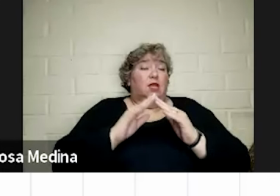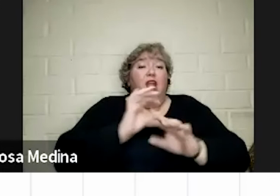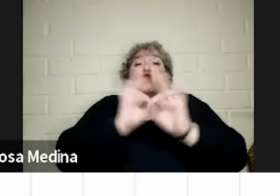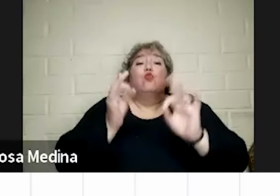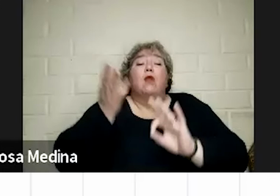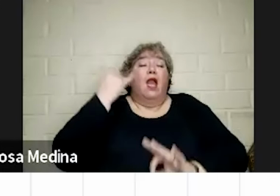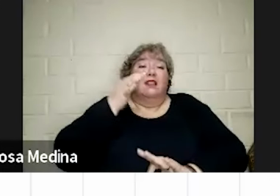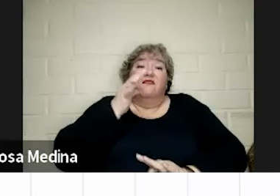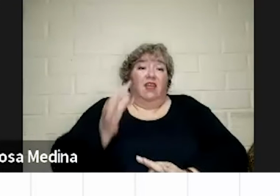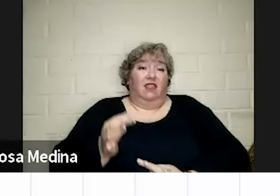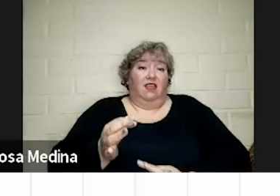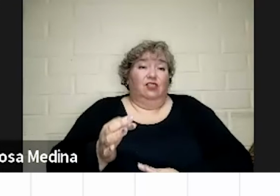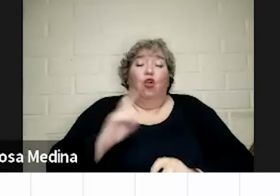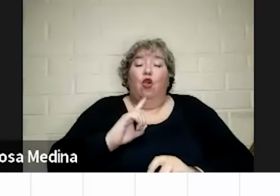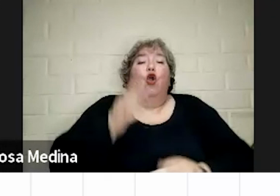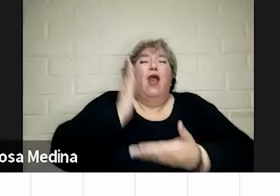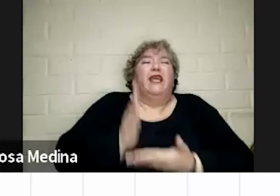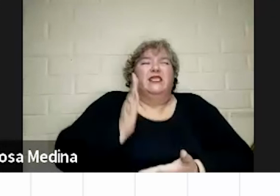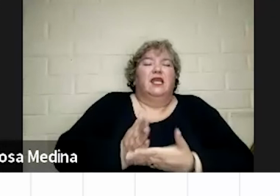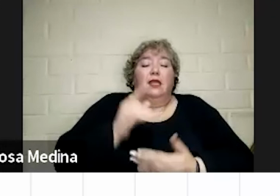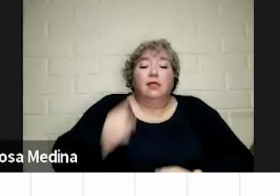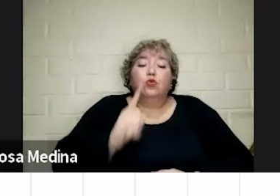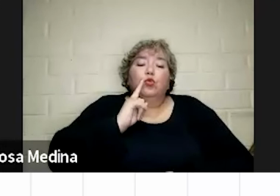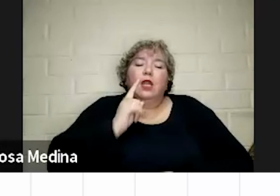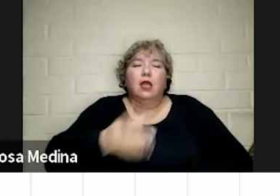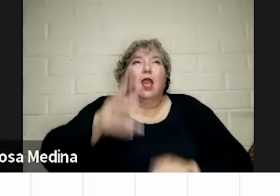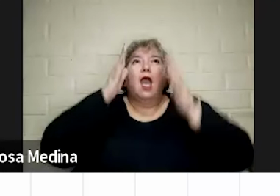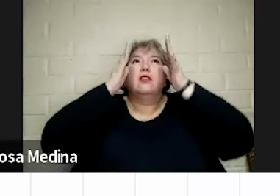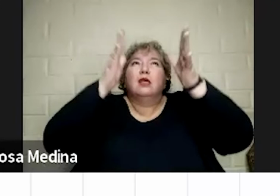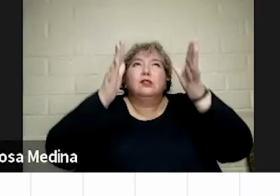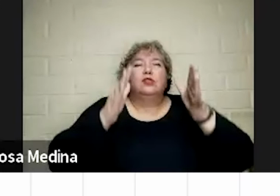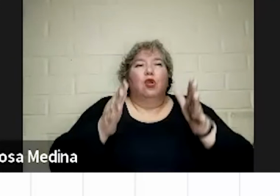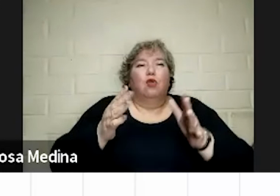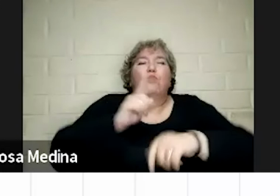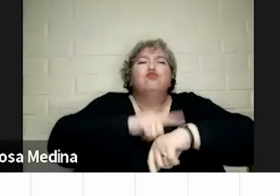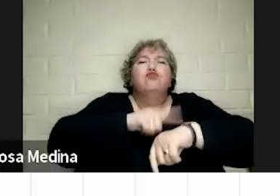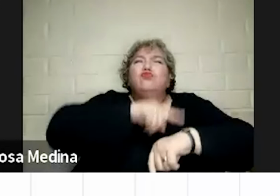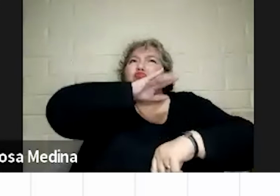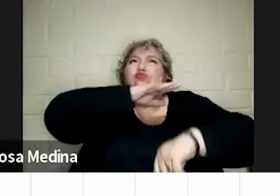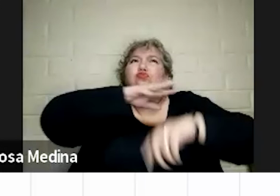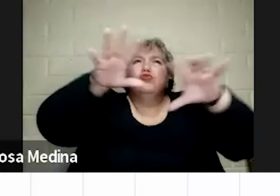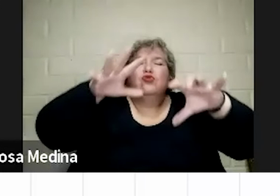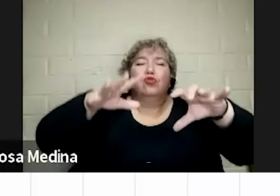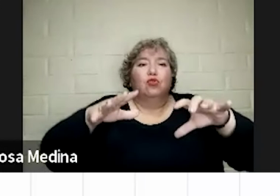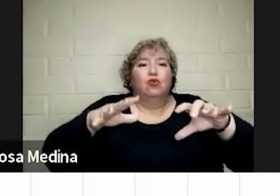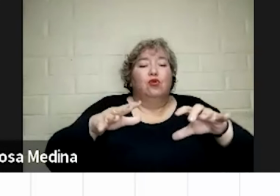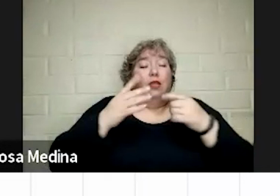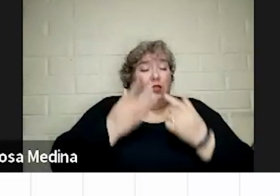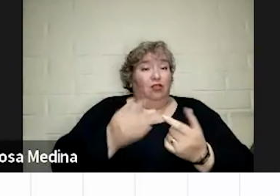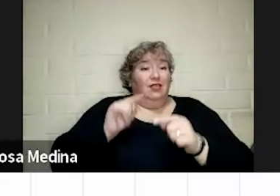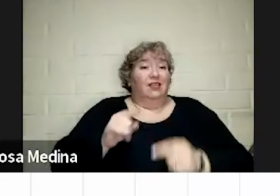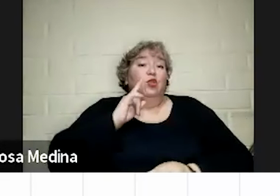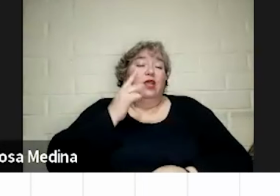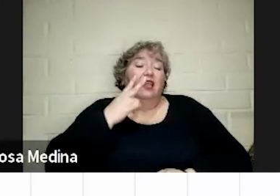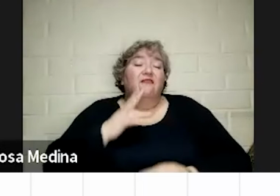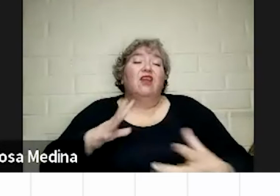o no se le había puesto la exigencia de poner atención en una actividad por tantos minutos o por tanto tiempo. Entonces esto tiene que ver con adaptación